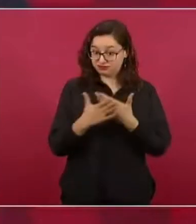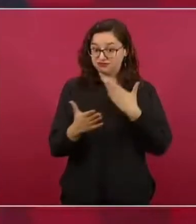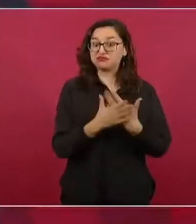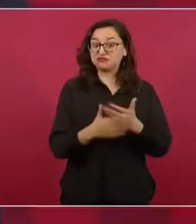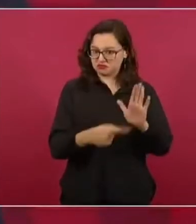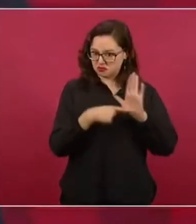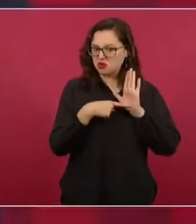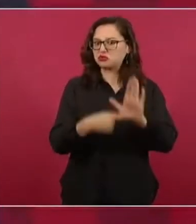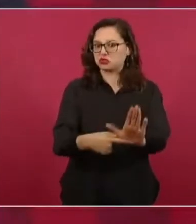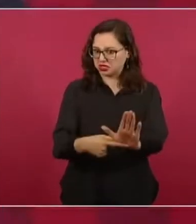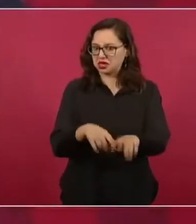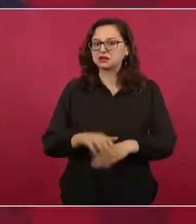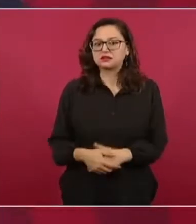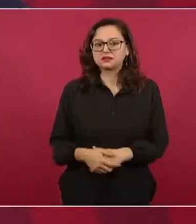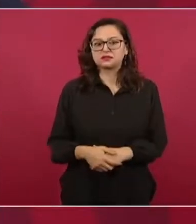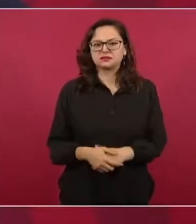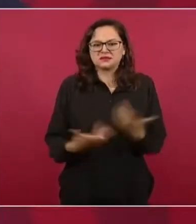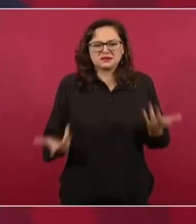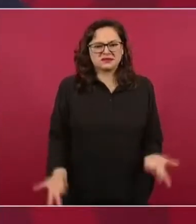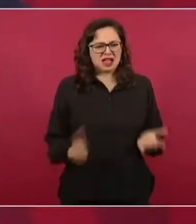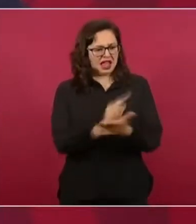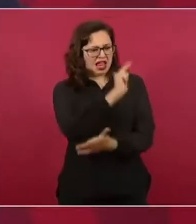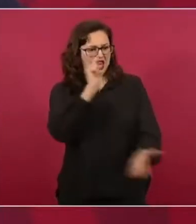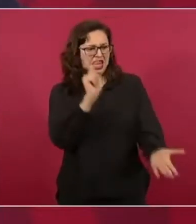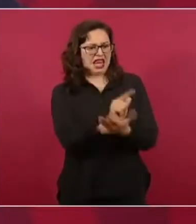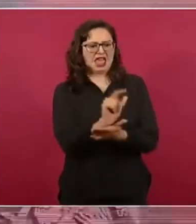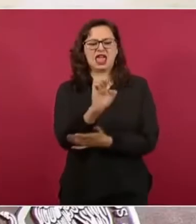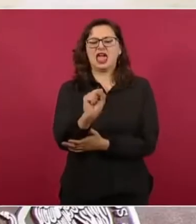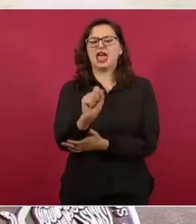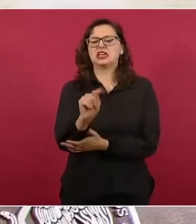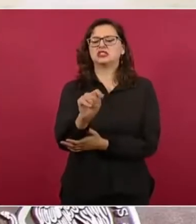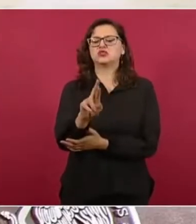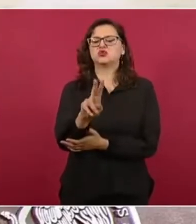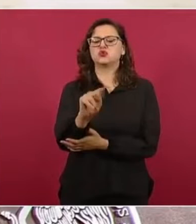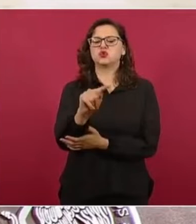¿En qué consistieron las llamadas reformas estructurales?